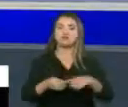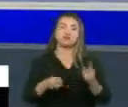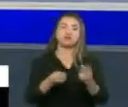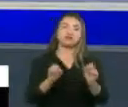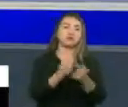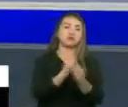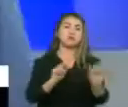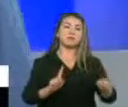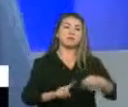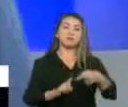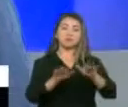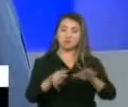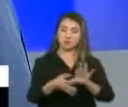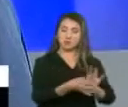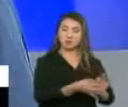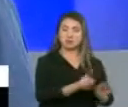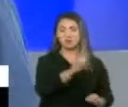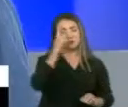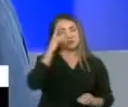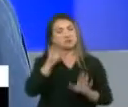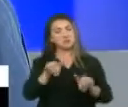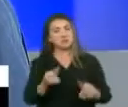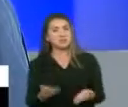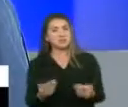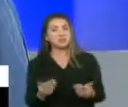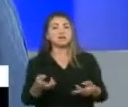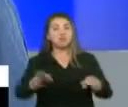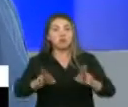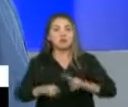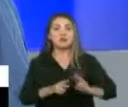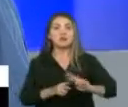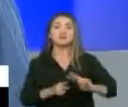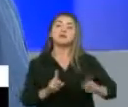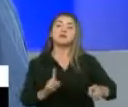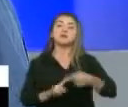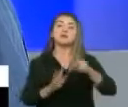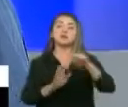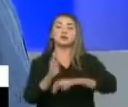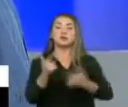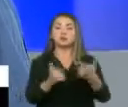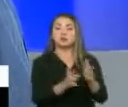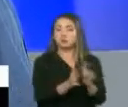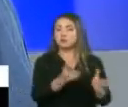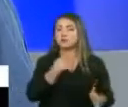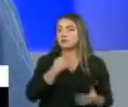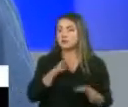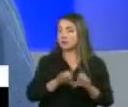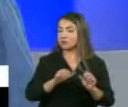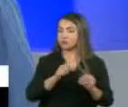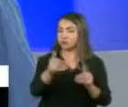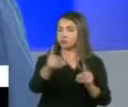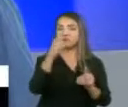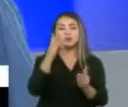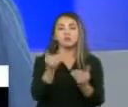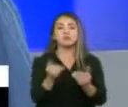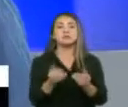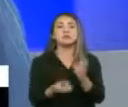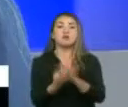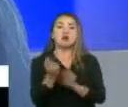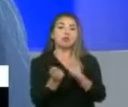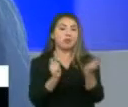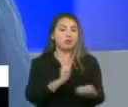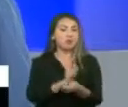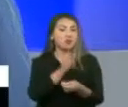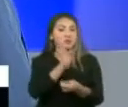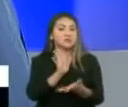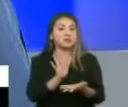justamente por eso. Sí, yo no creo que sea necesario refundar el partido. Creo que tenemos un proyecto político muy interesante que está vigente, pero que requiere ser modernizado. Yo no sé si